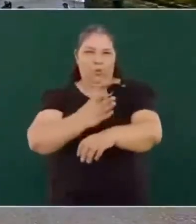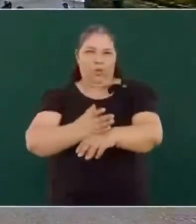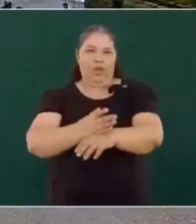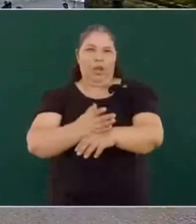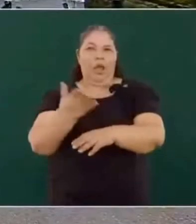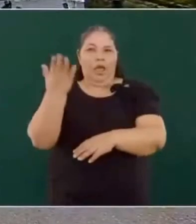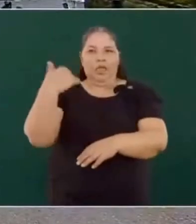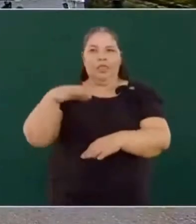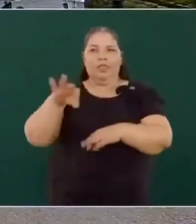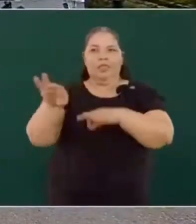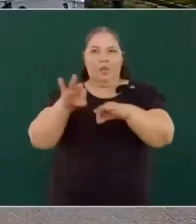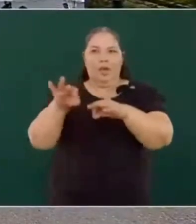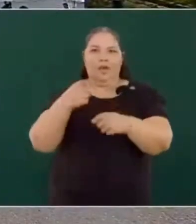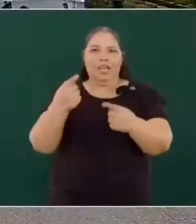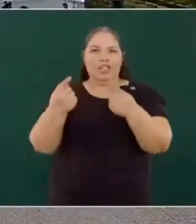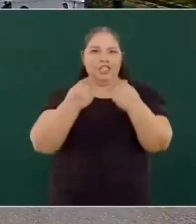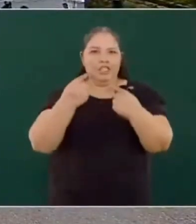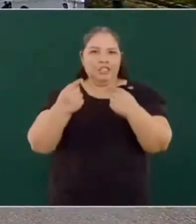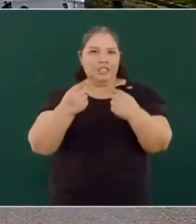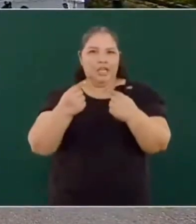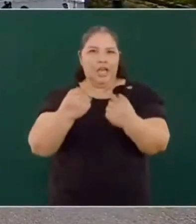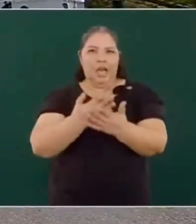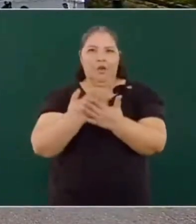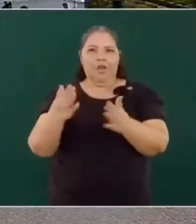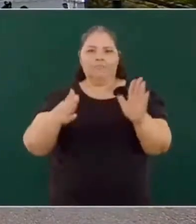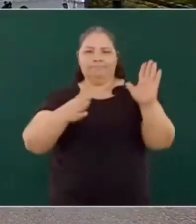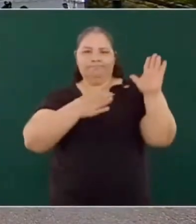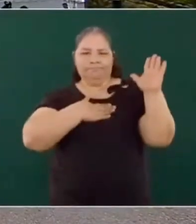periodista, honesta,